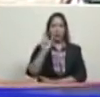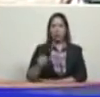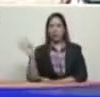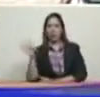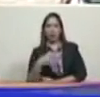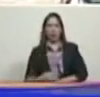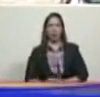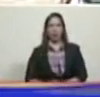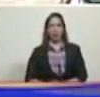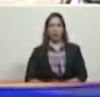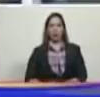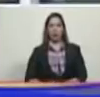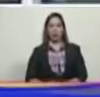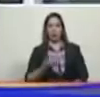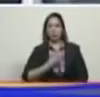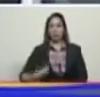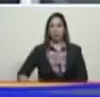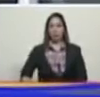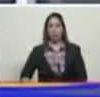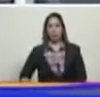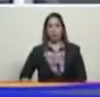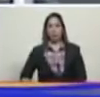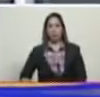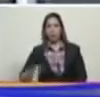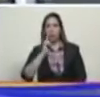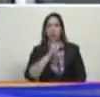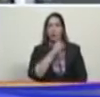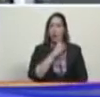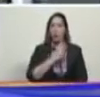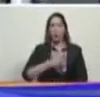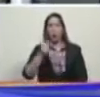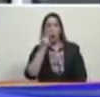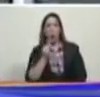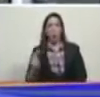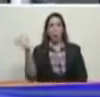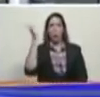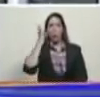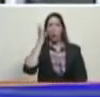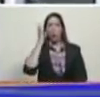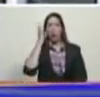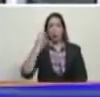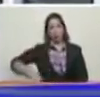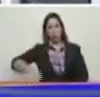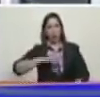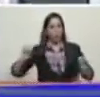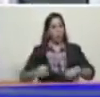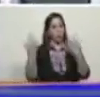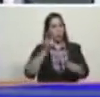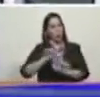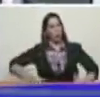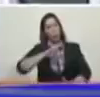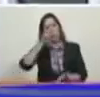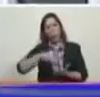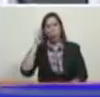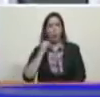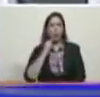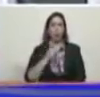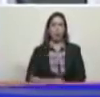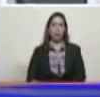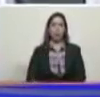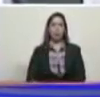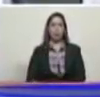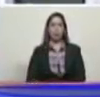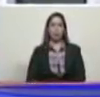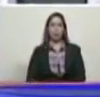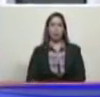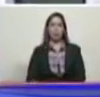Mi comandante en jefe, en nombre de los hombres y mujeres integrantes de nuestra gloriosa Fuerza Armada Nacional Bolivariana,